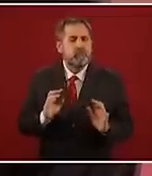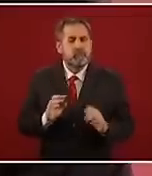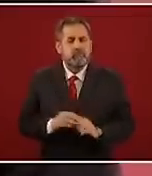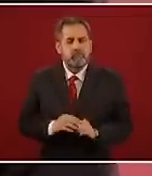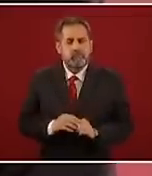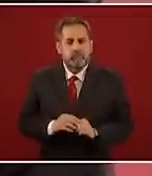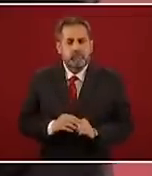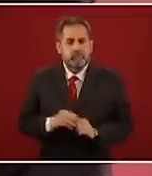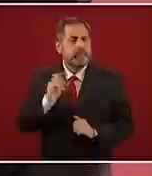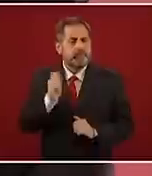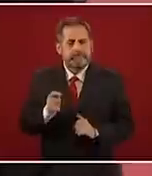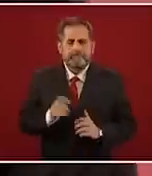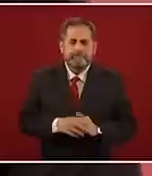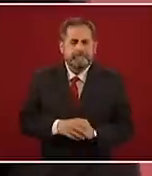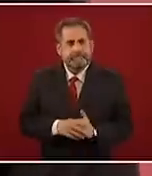algo que